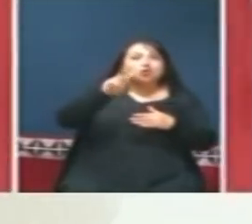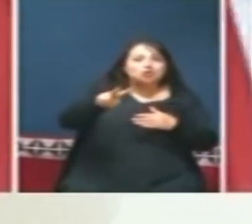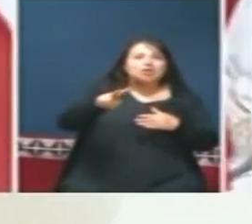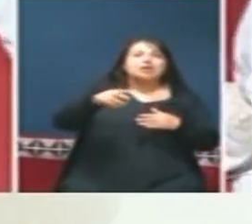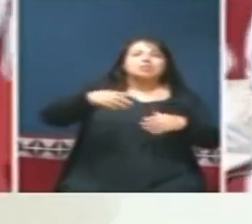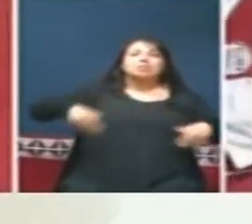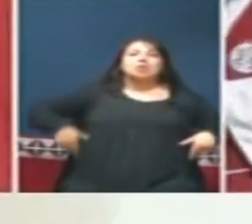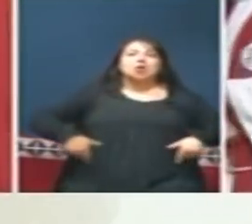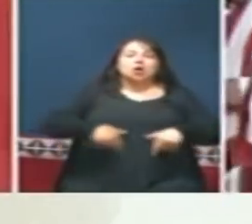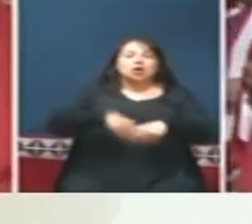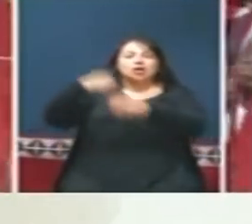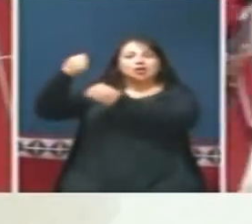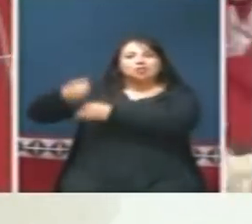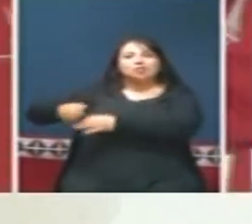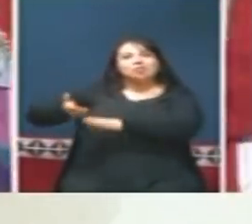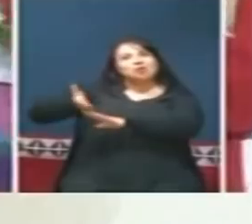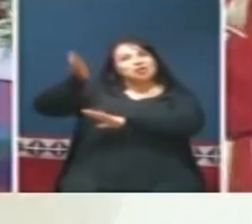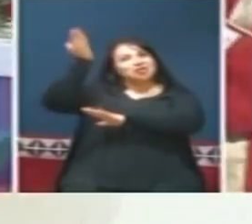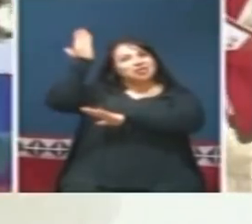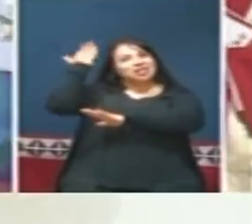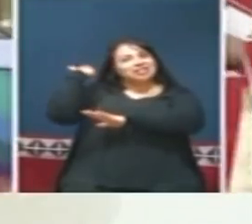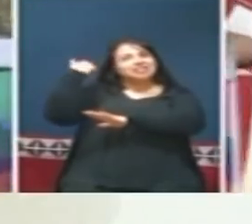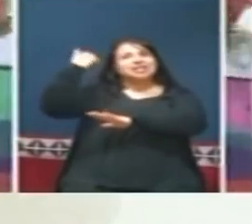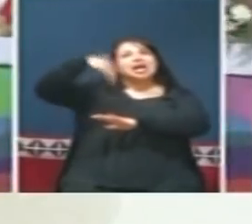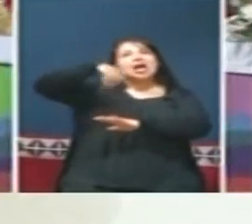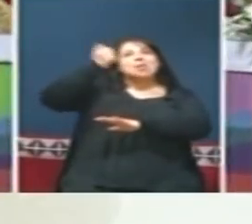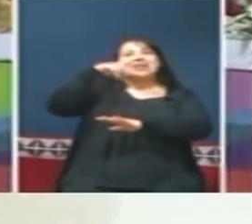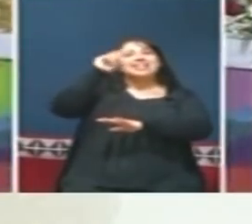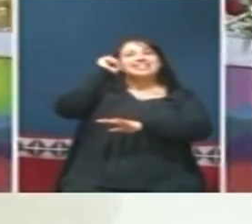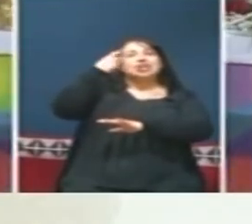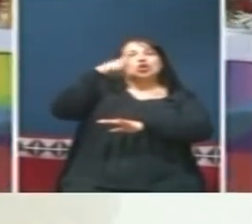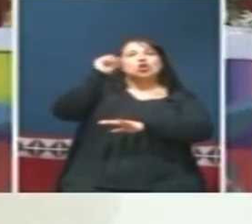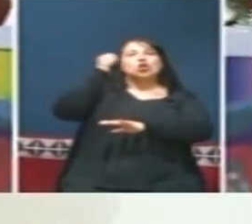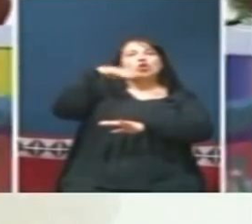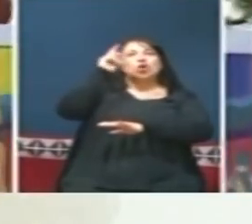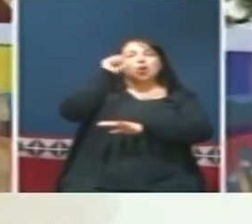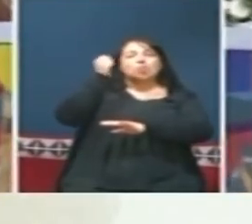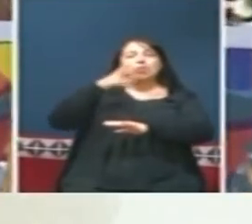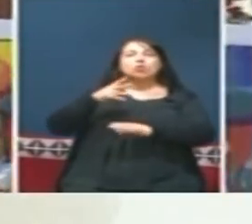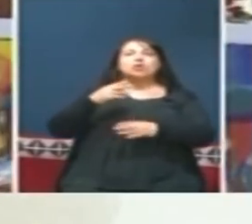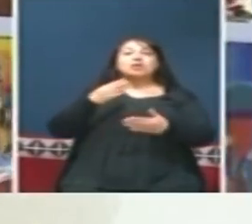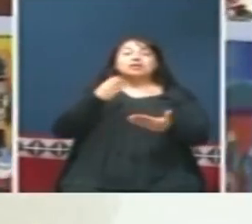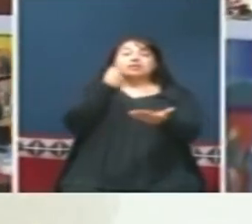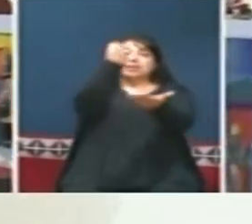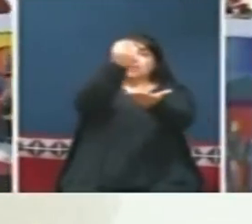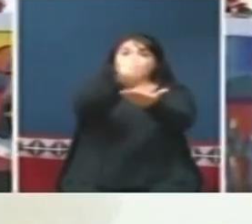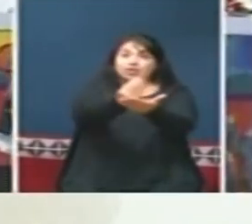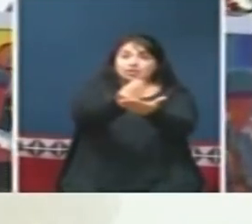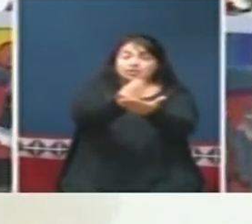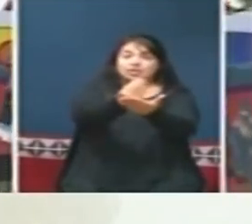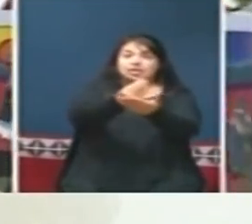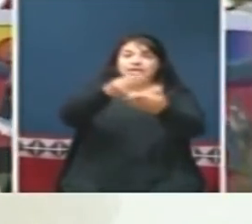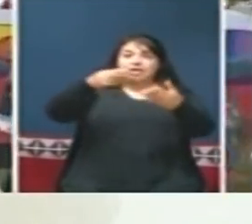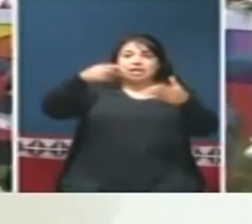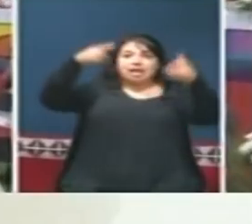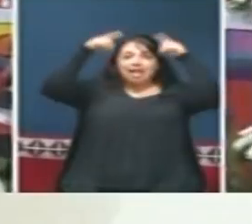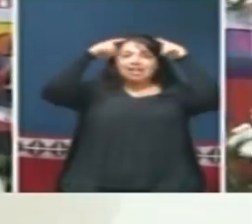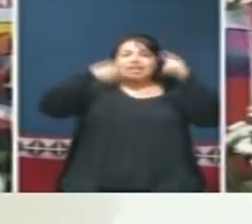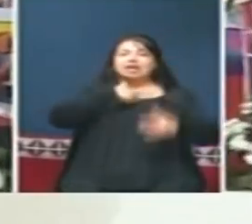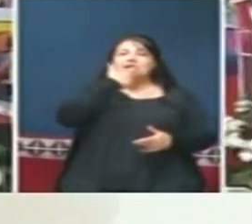ex obispo de nuestra diócesis. Quien presidirá esta ceremonia será el cardenal Angelo